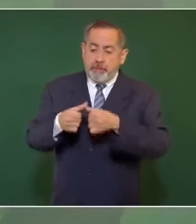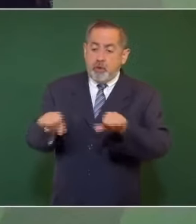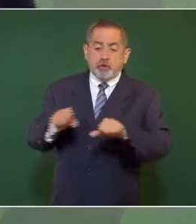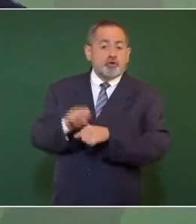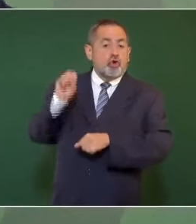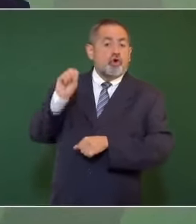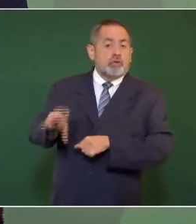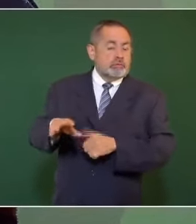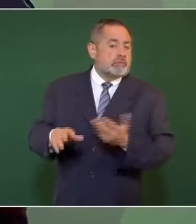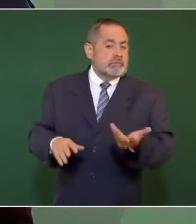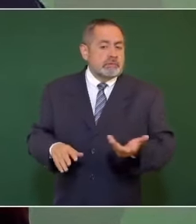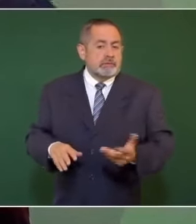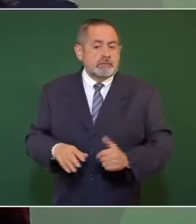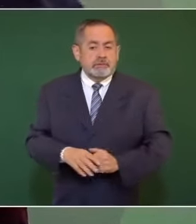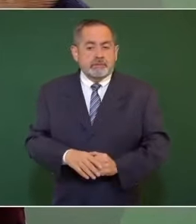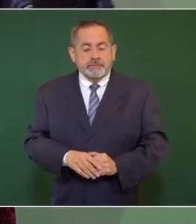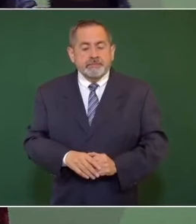porque